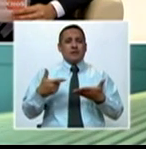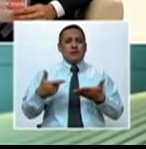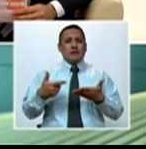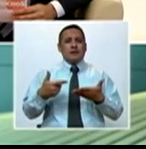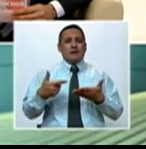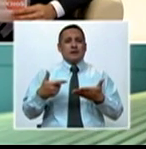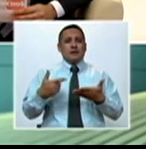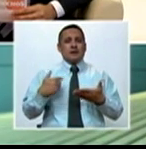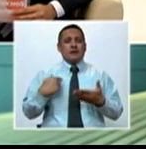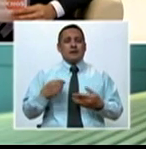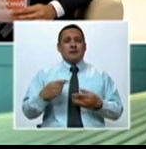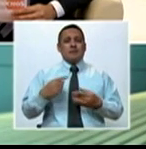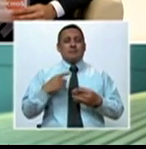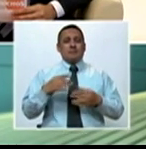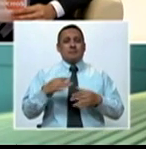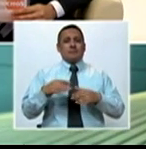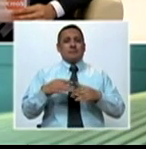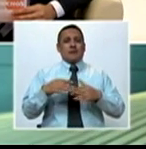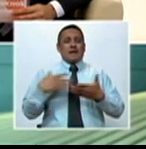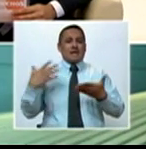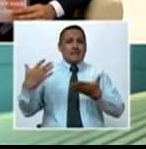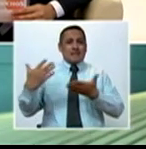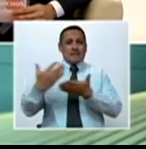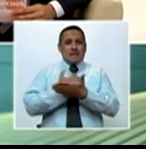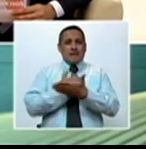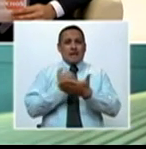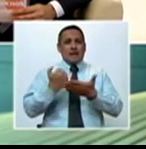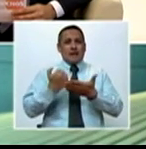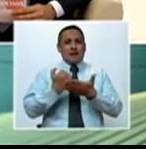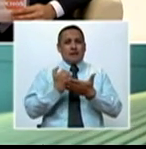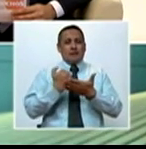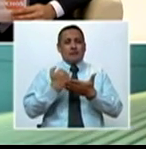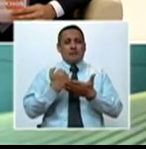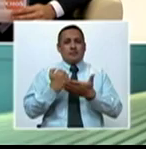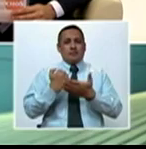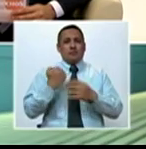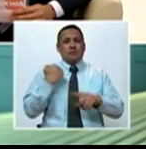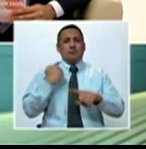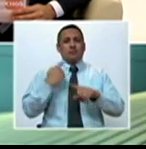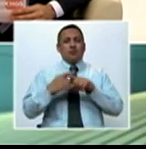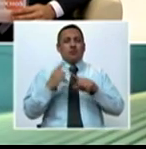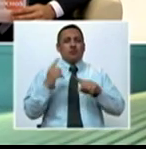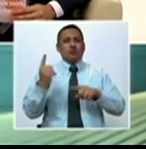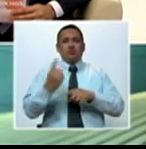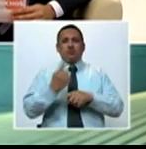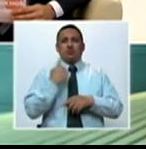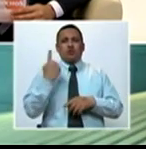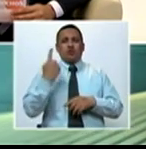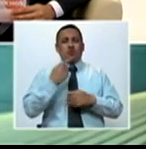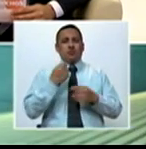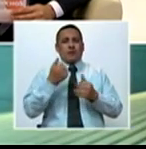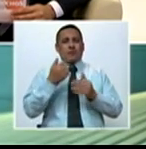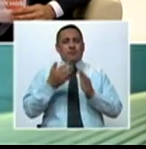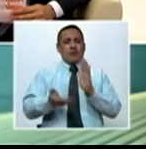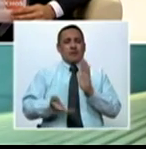afectar por todo aquel monto que sea superior a 2.000 soles, a